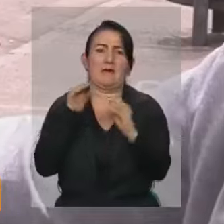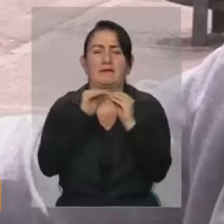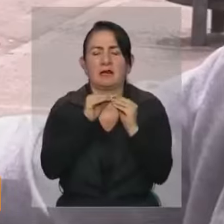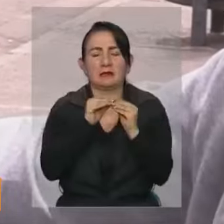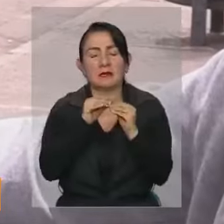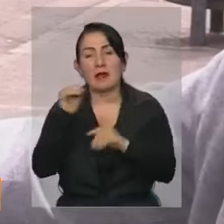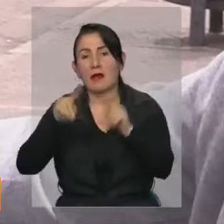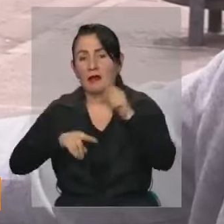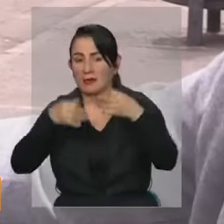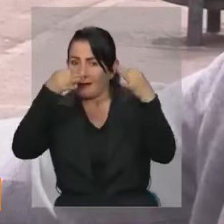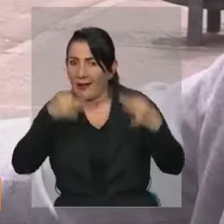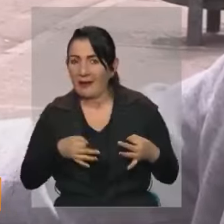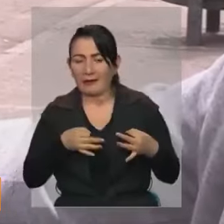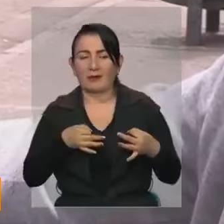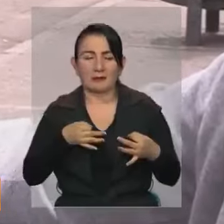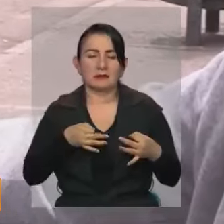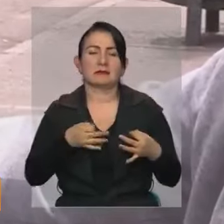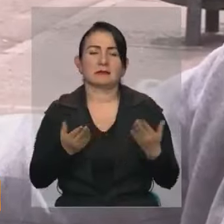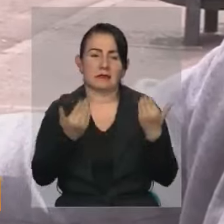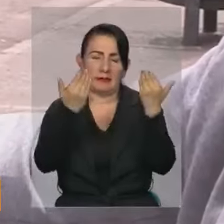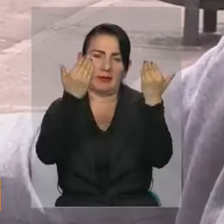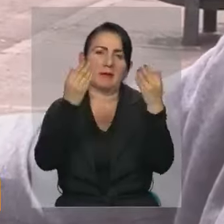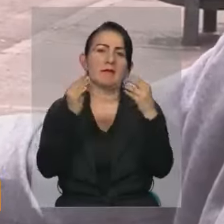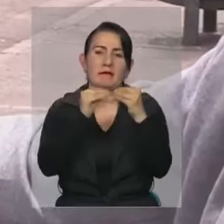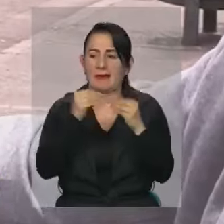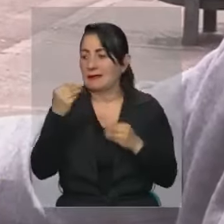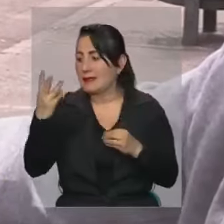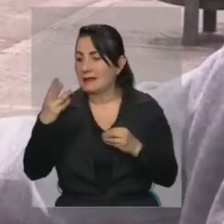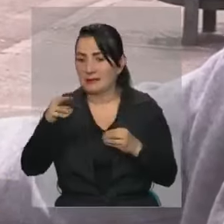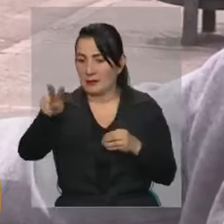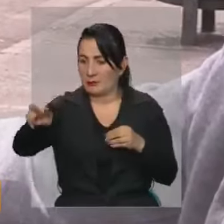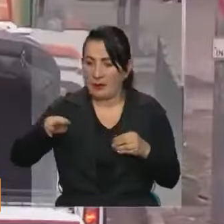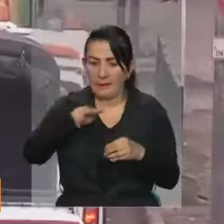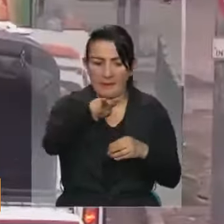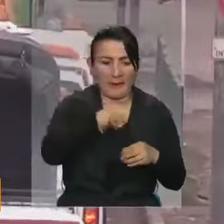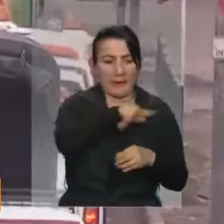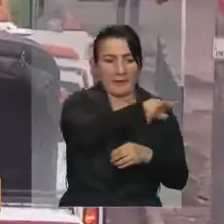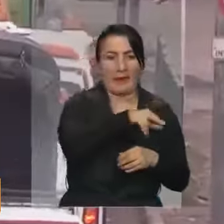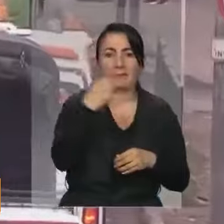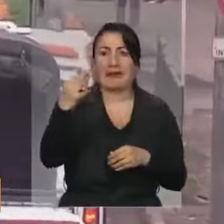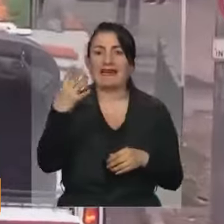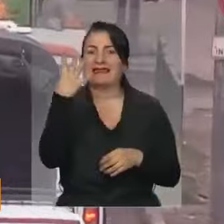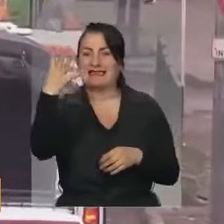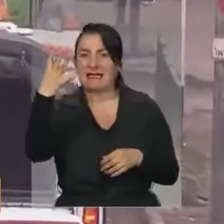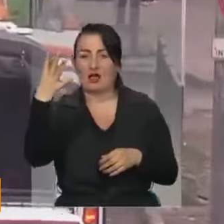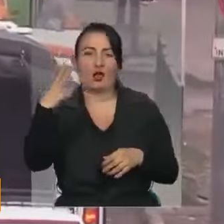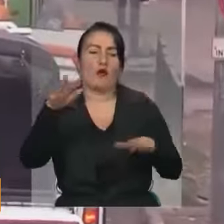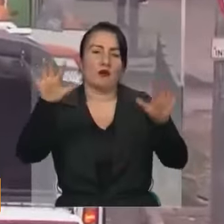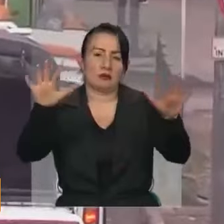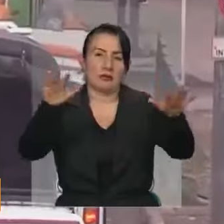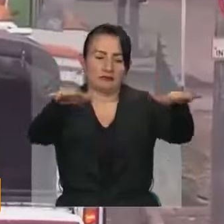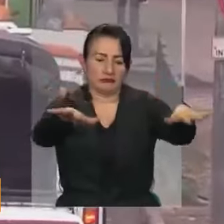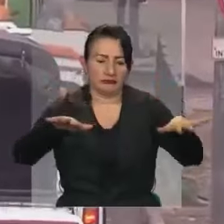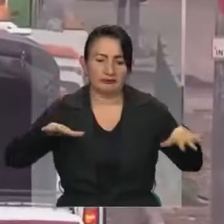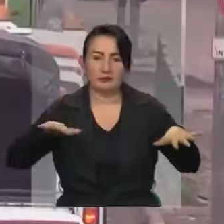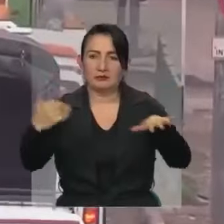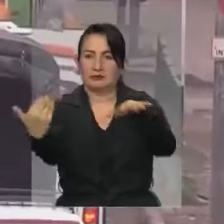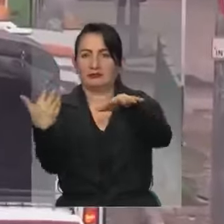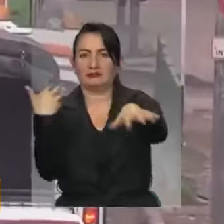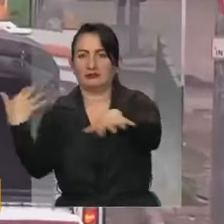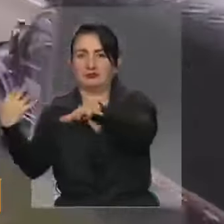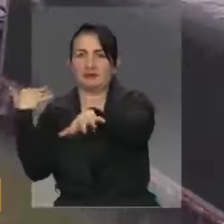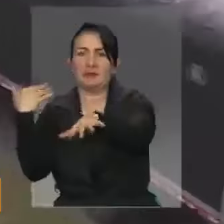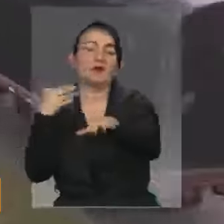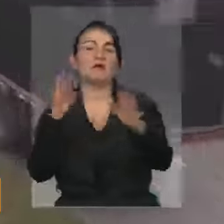Pero para la realidad que tenemos serviría demasiado incluso un tercer carril y al entrar a Bogotá tener 5 carriles. El proyecto de la nueva calle 13 tendría